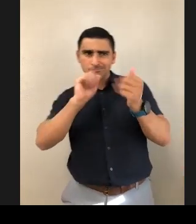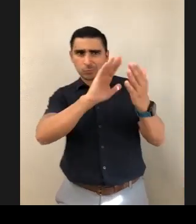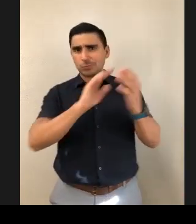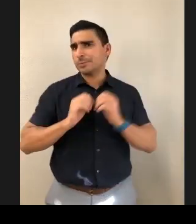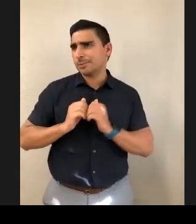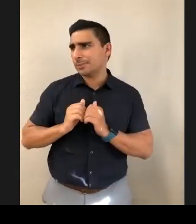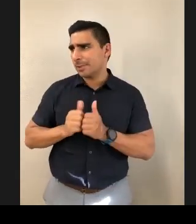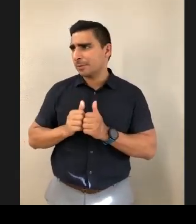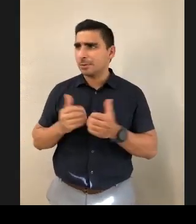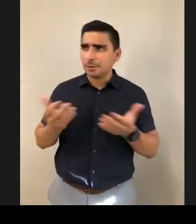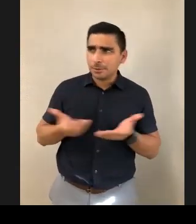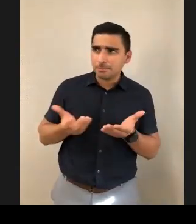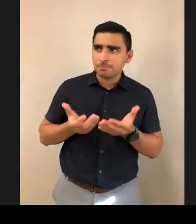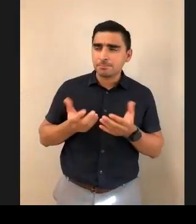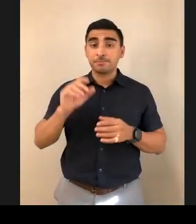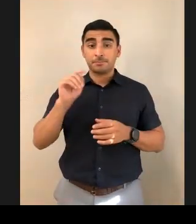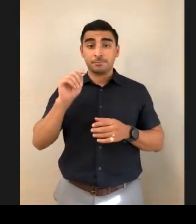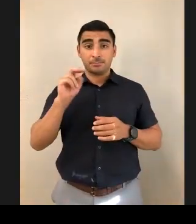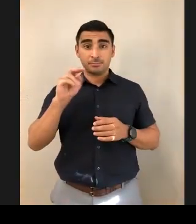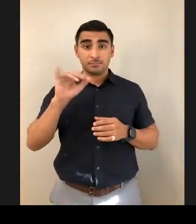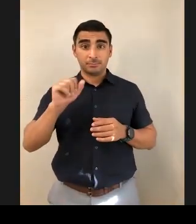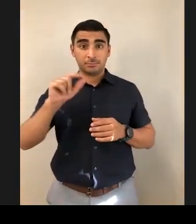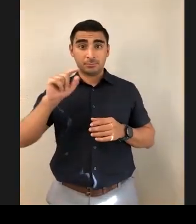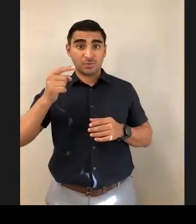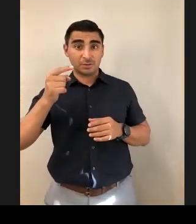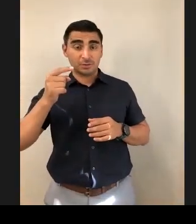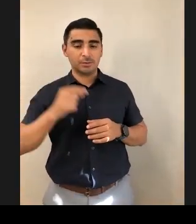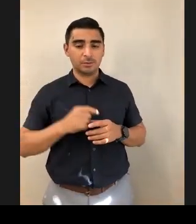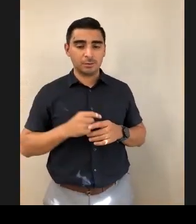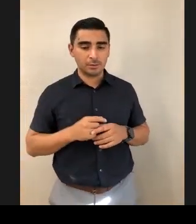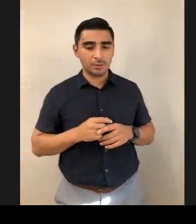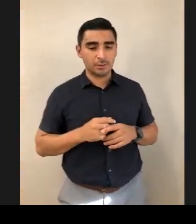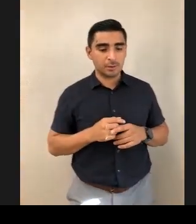esto? Y quiero empezar con Tania.